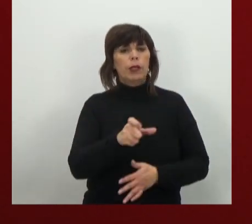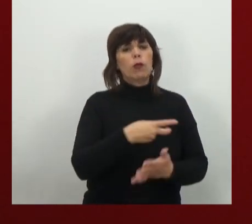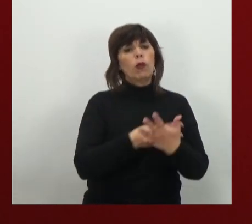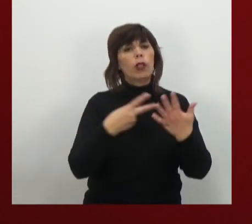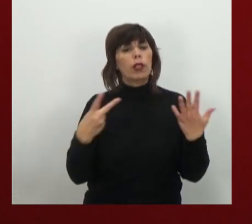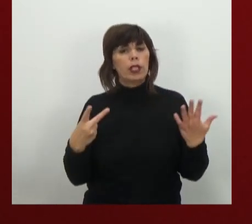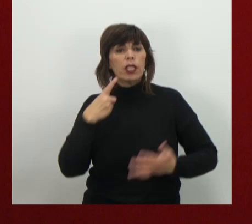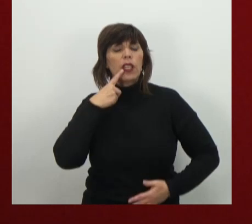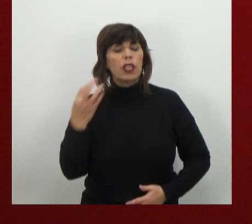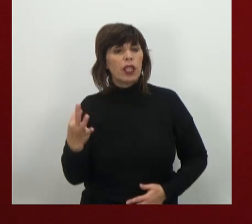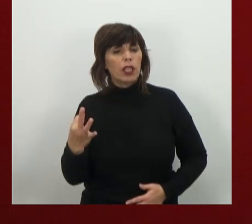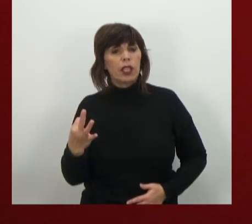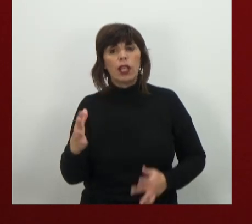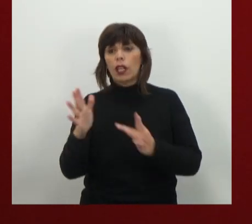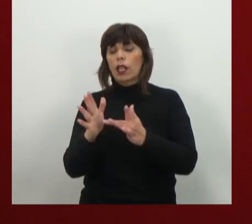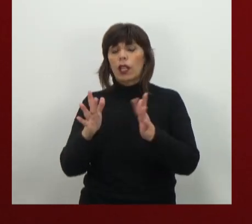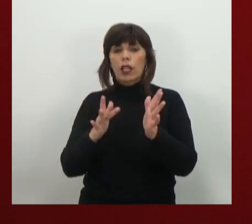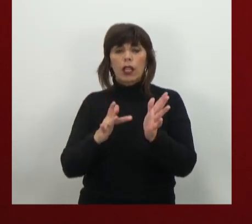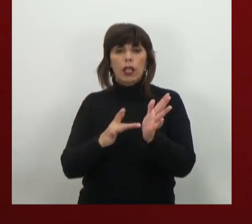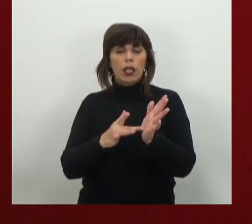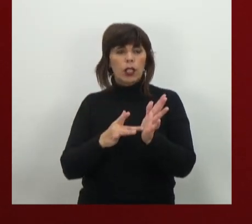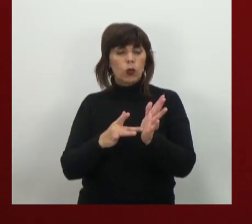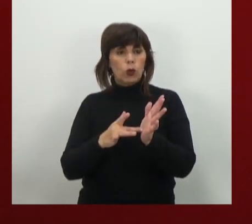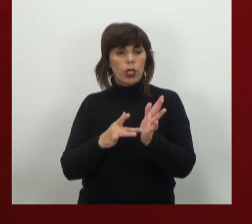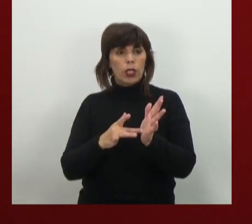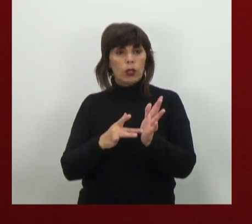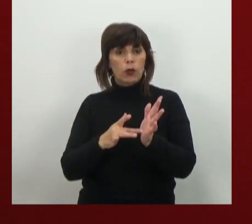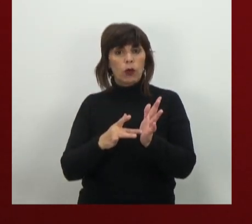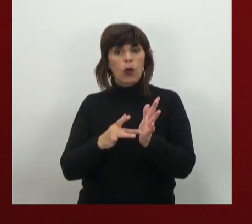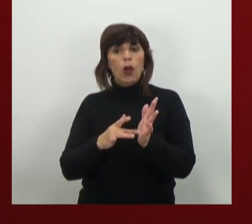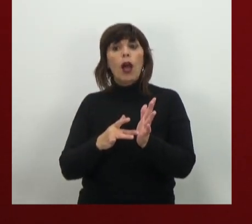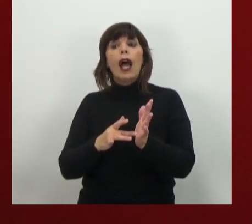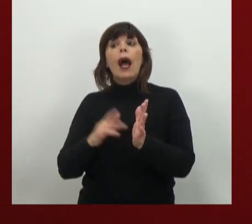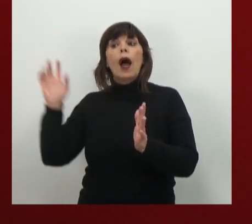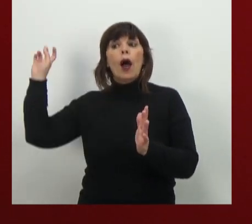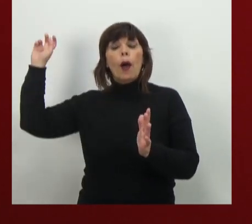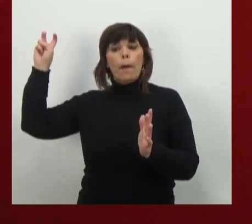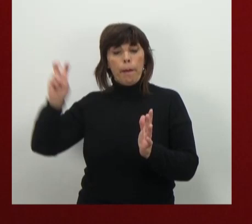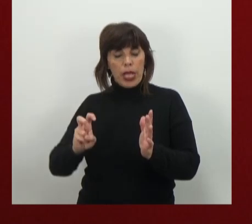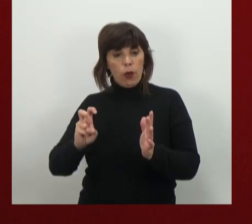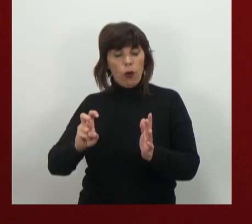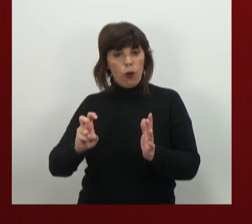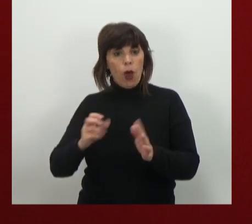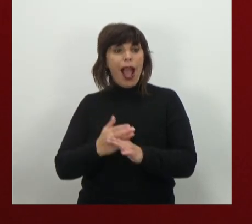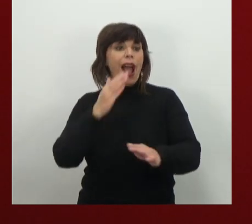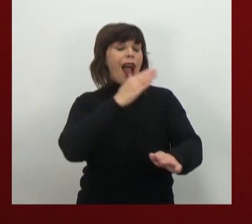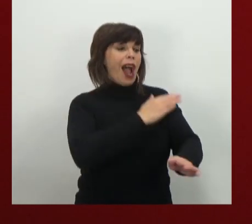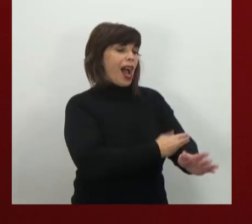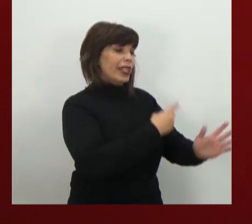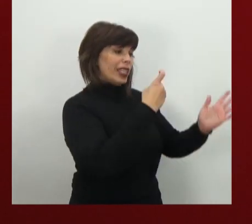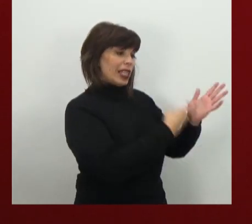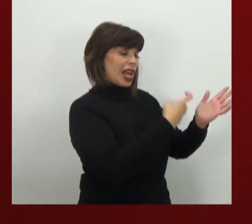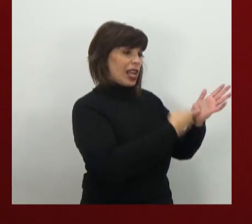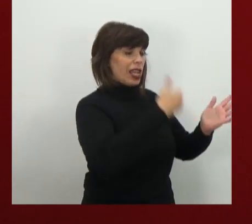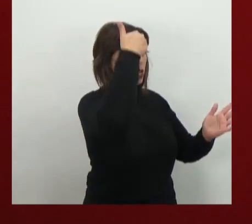Jesucristo, hasta su venida, era la ley y los profetas. Hasta que Juan le anunció.